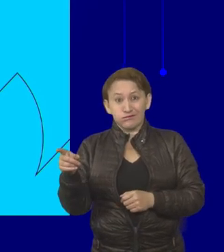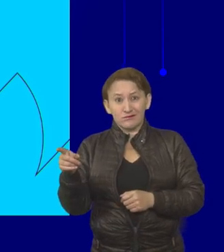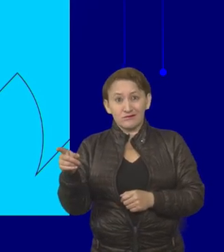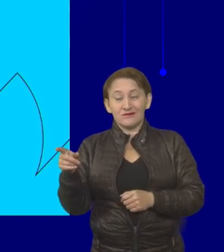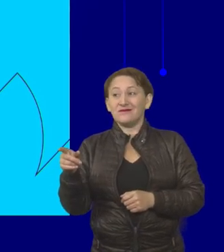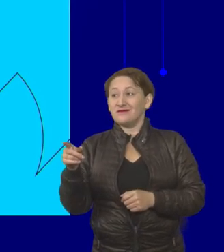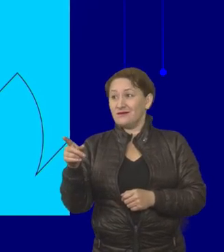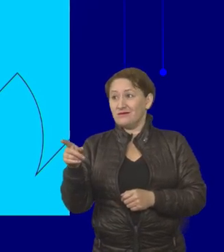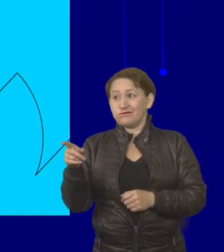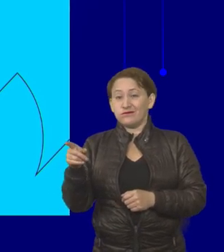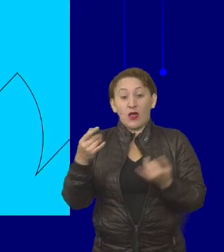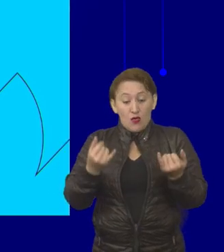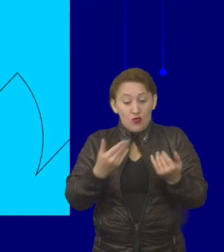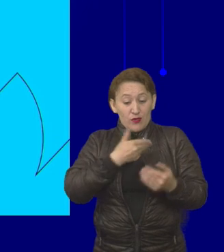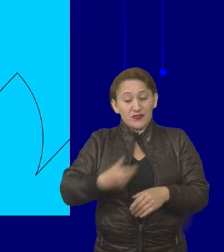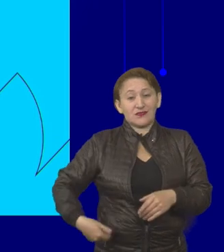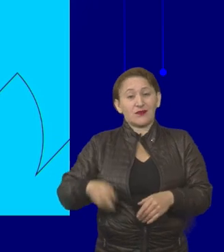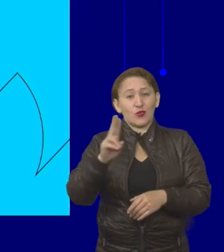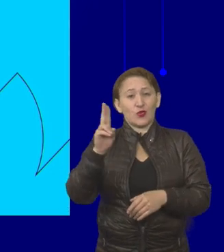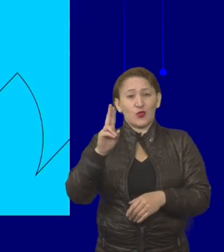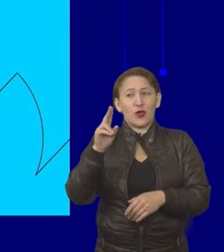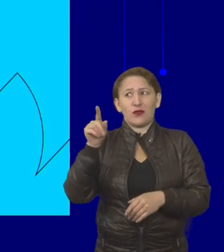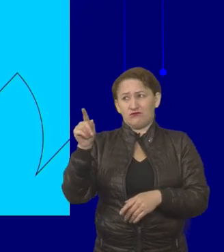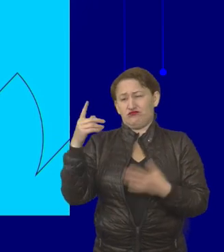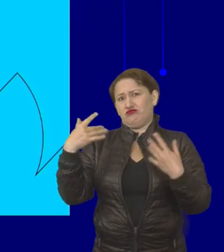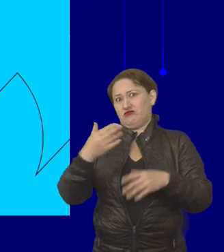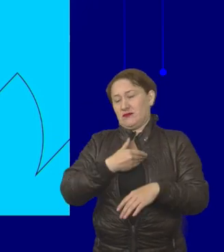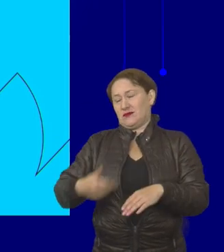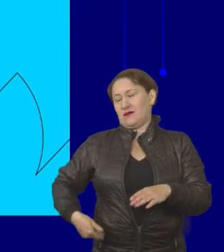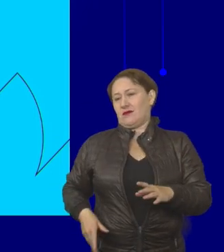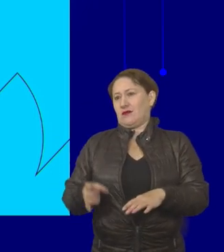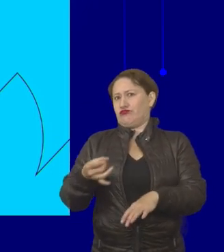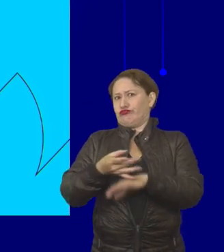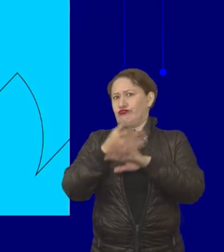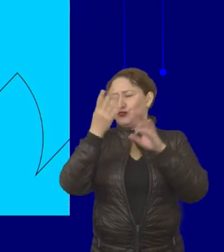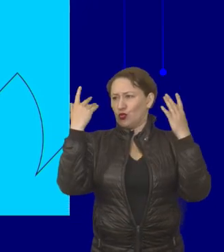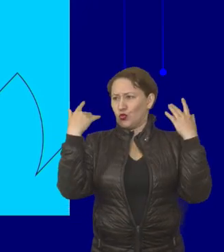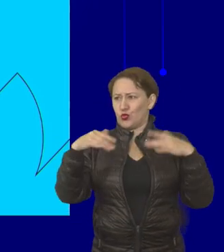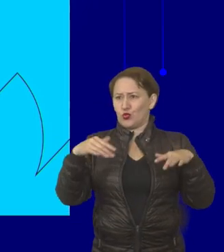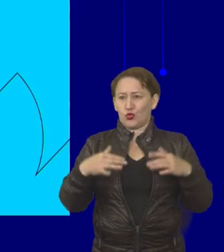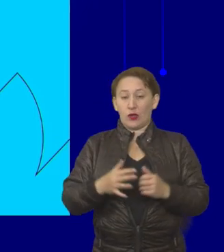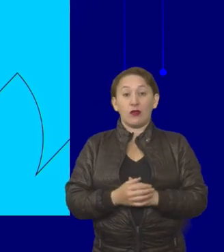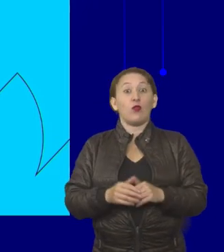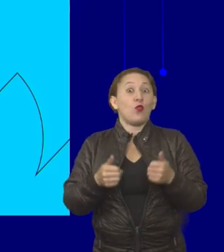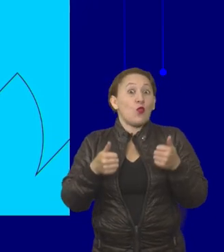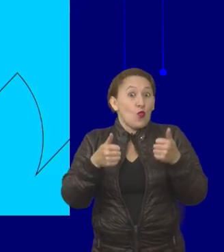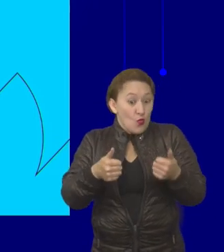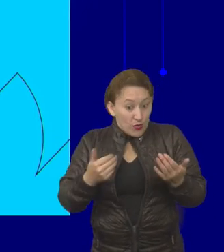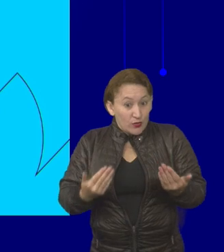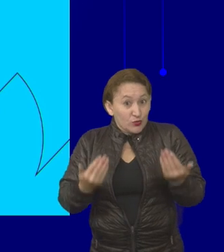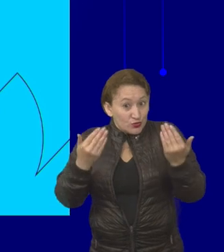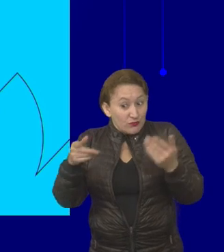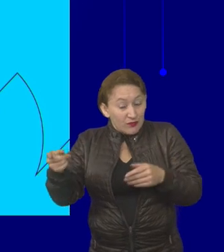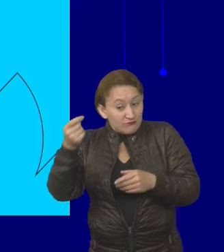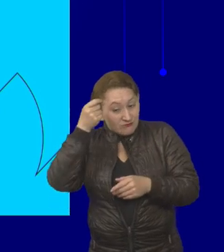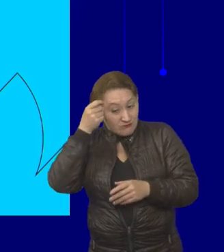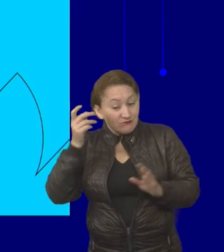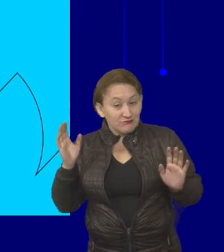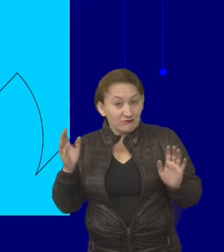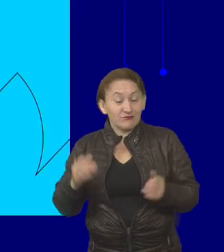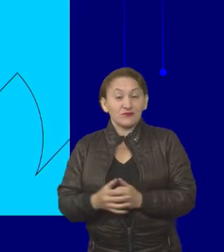era pilo. Hoy es el presidente de Uruguay y uno de los grandes presidentes que está teniendo Uruguay. Algo bueno tenía ese man en la